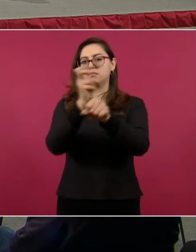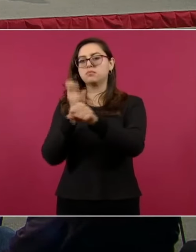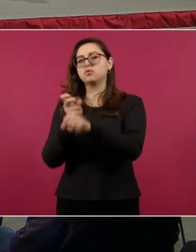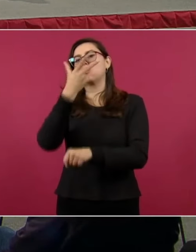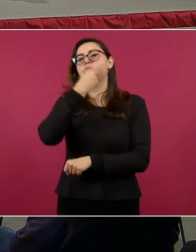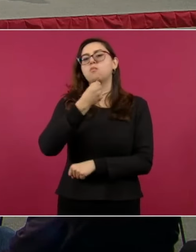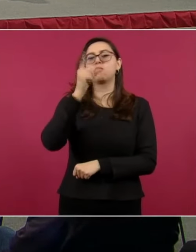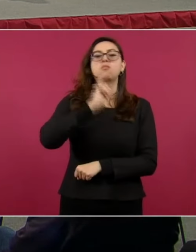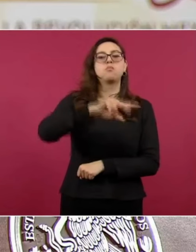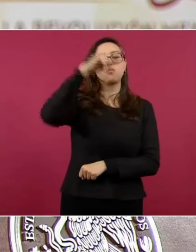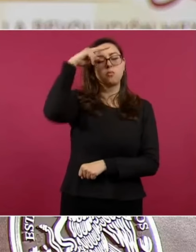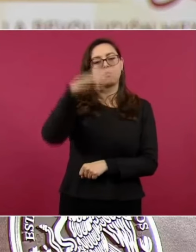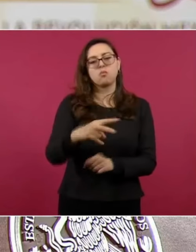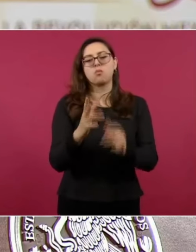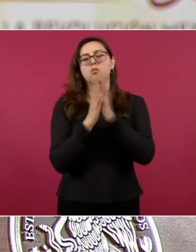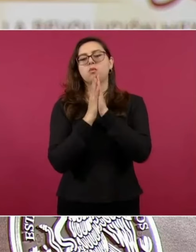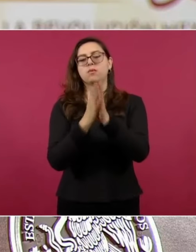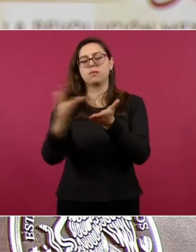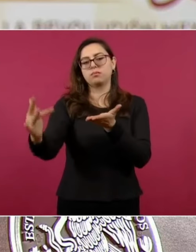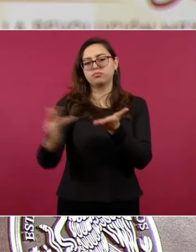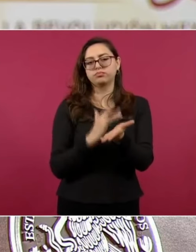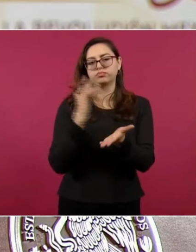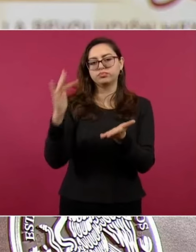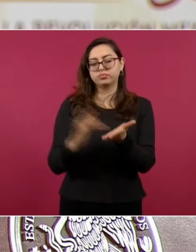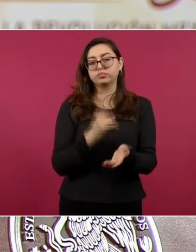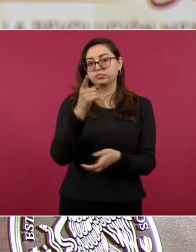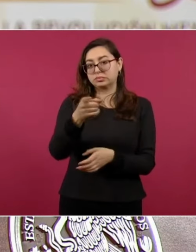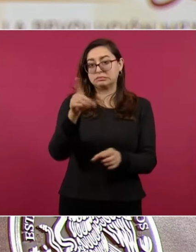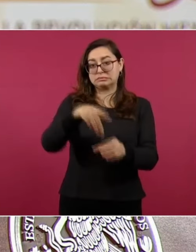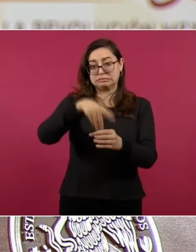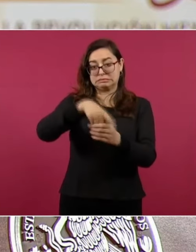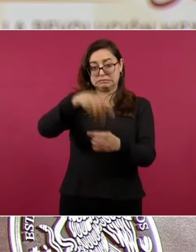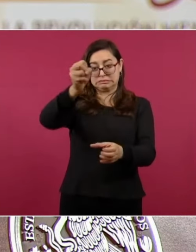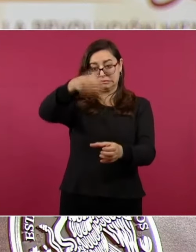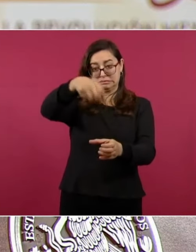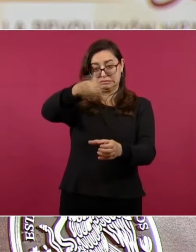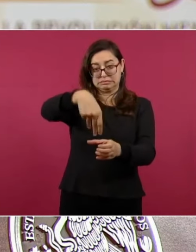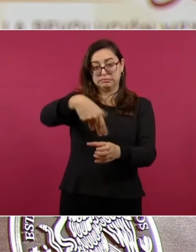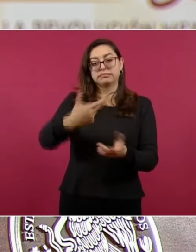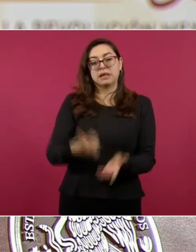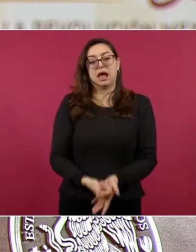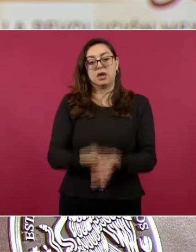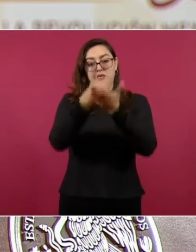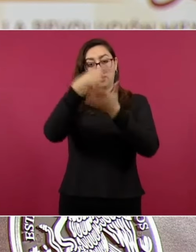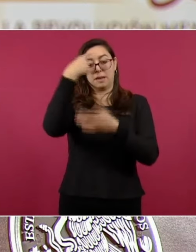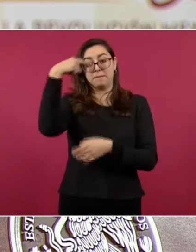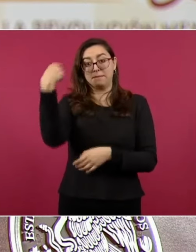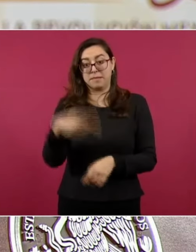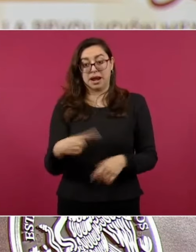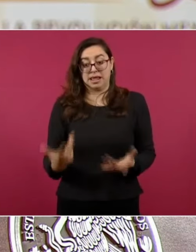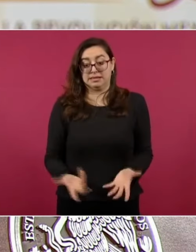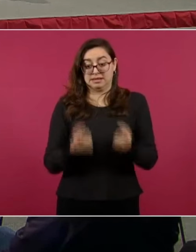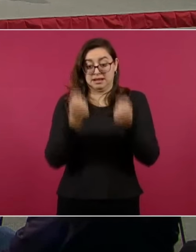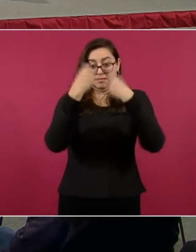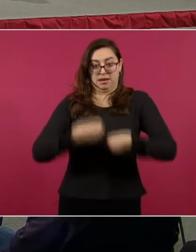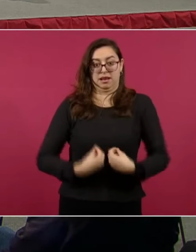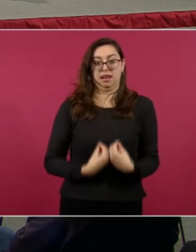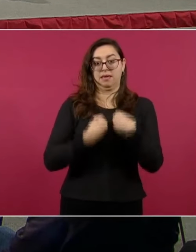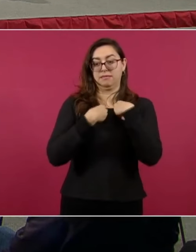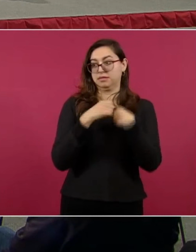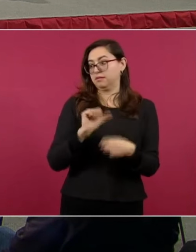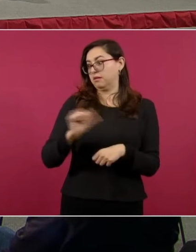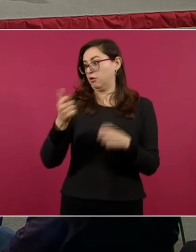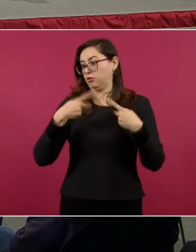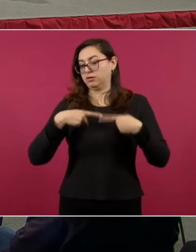a solidarizarse con esta institución, porque su donativo podría hacer la diferencia entre la vida y la muerte de